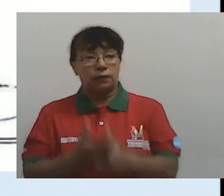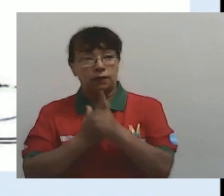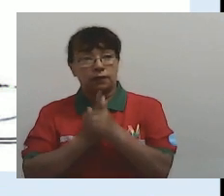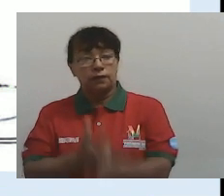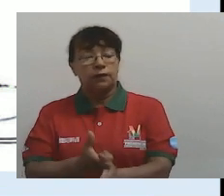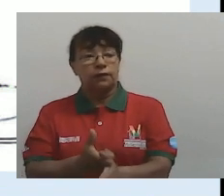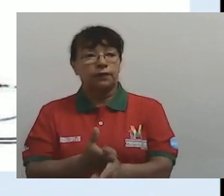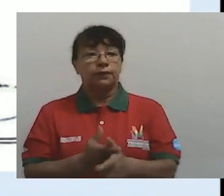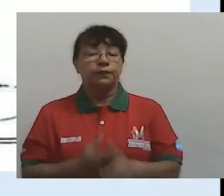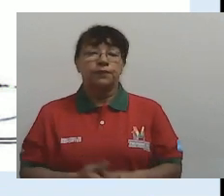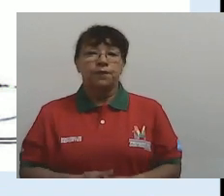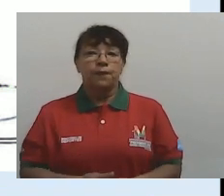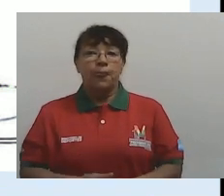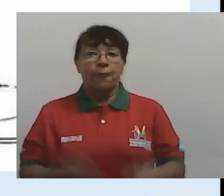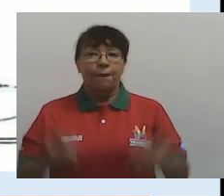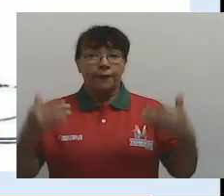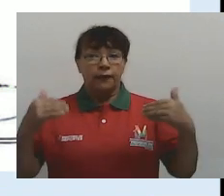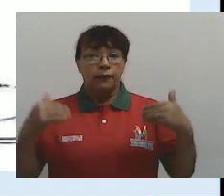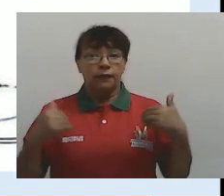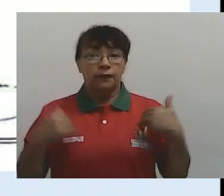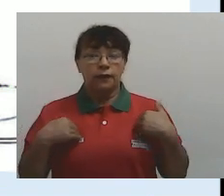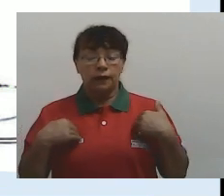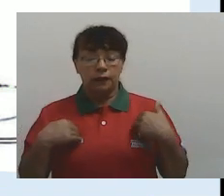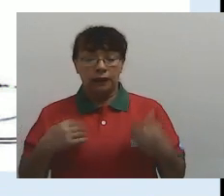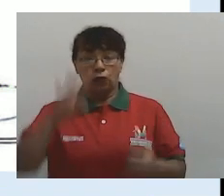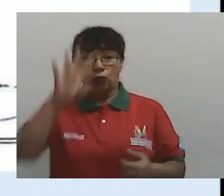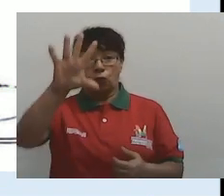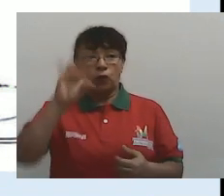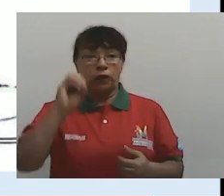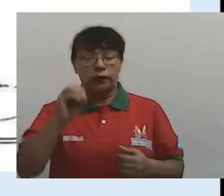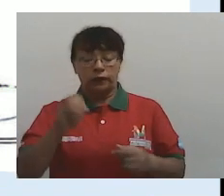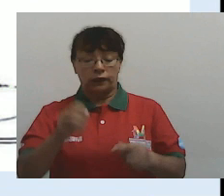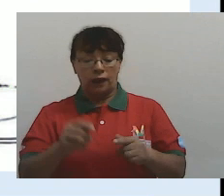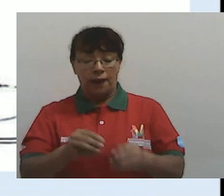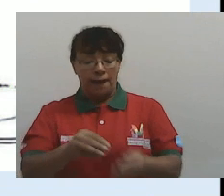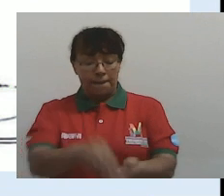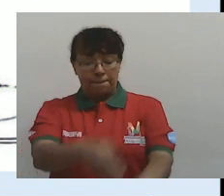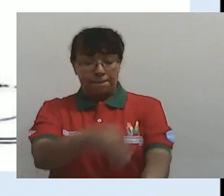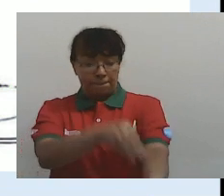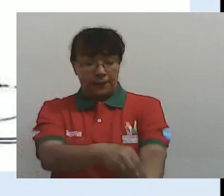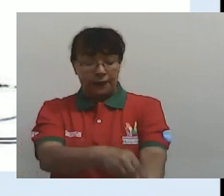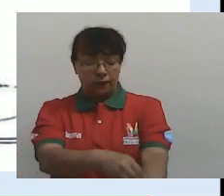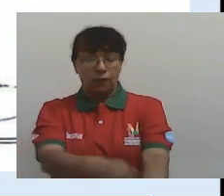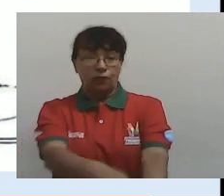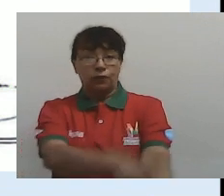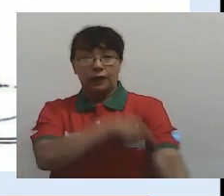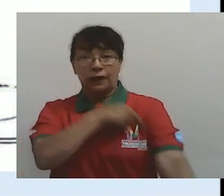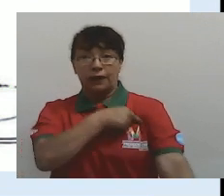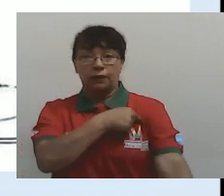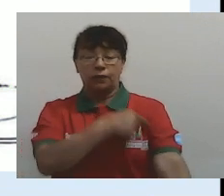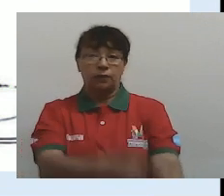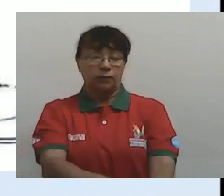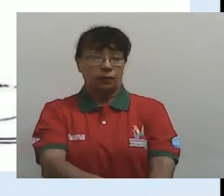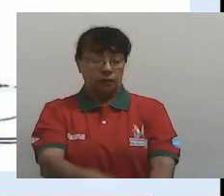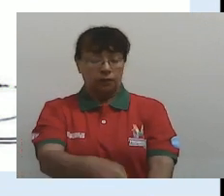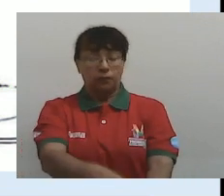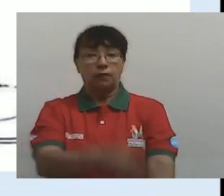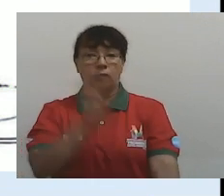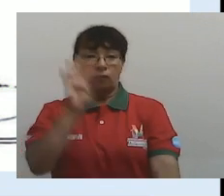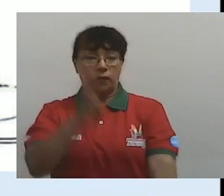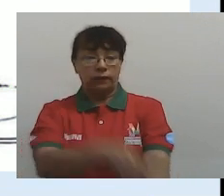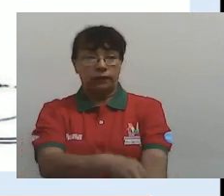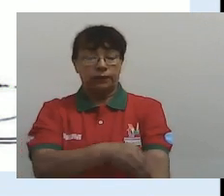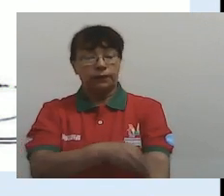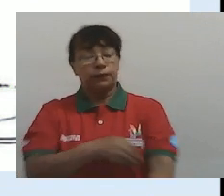evento, ¿sí?, tiene 40 metros de largo entre poste y poste. Yo tengo que medir esa distancia.